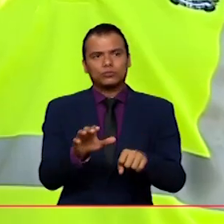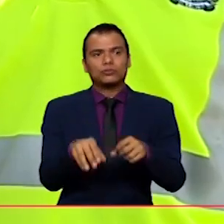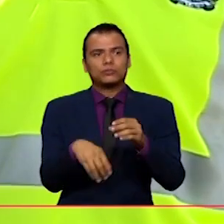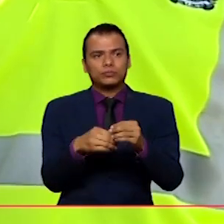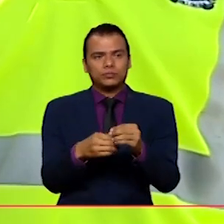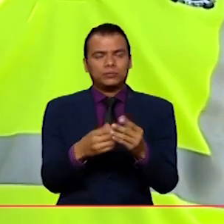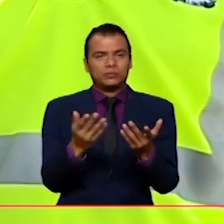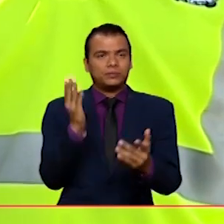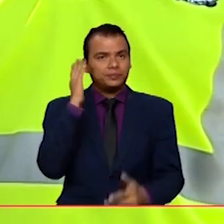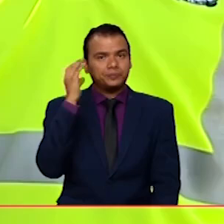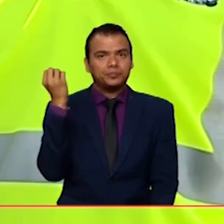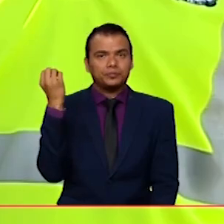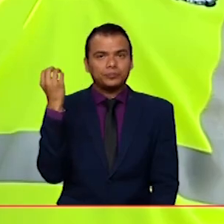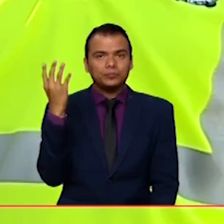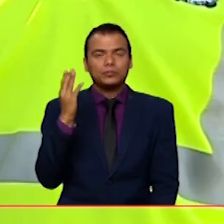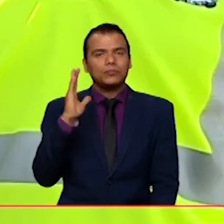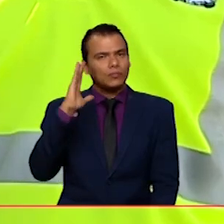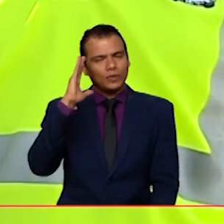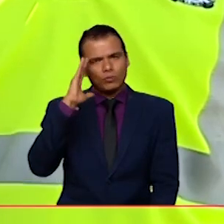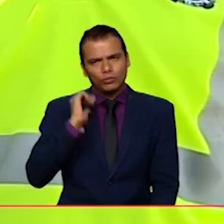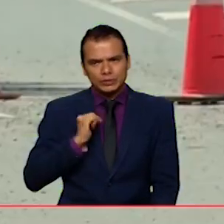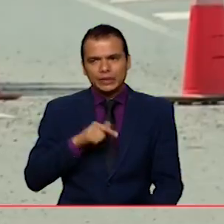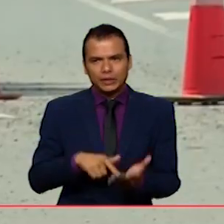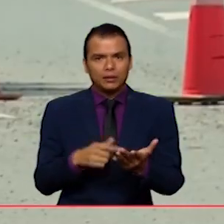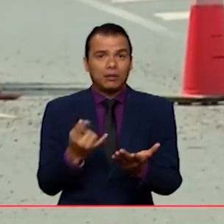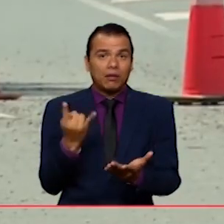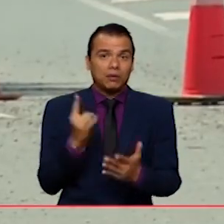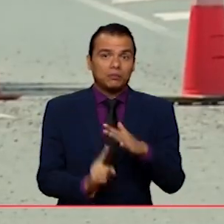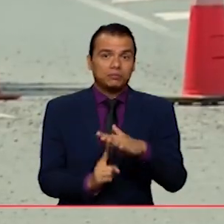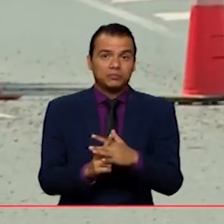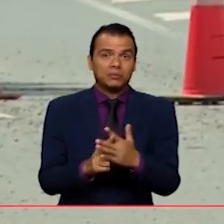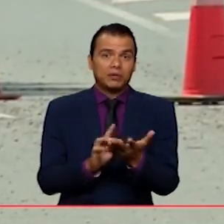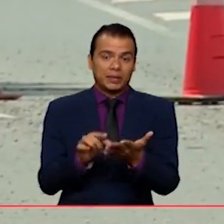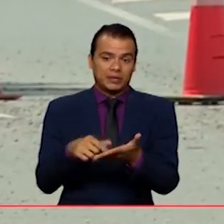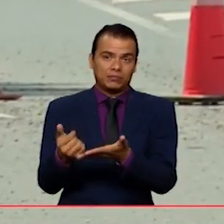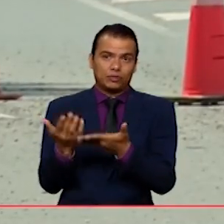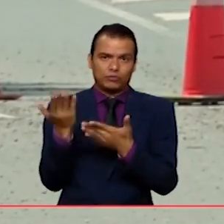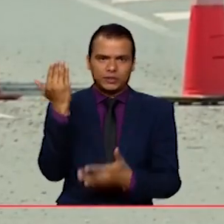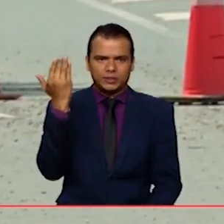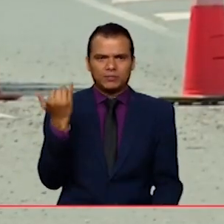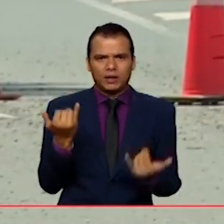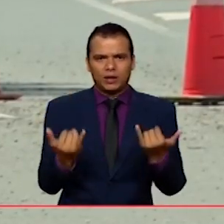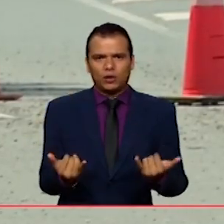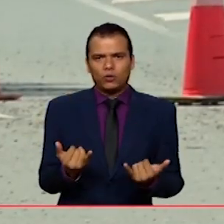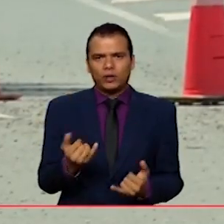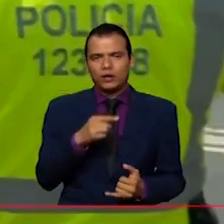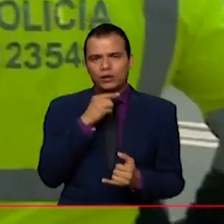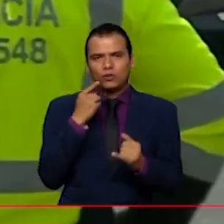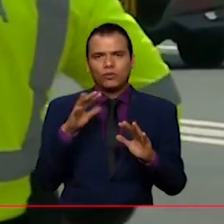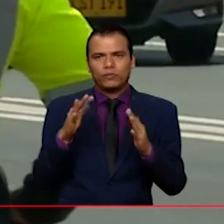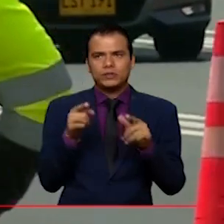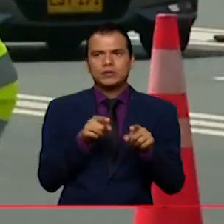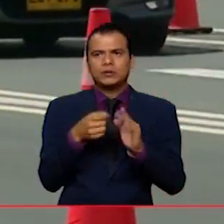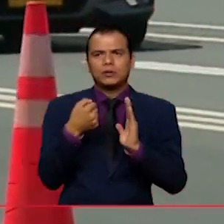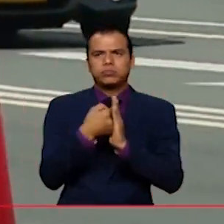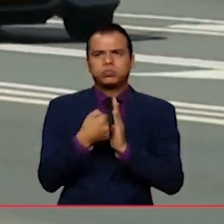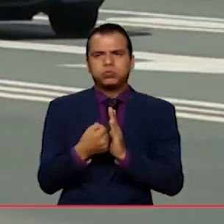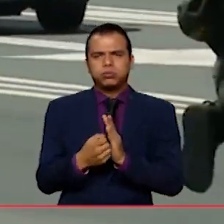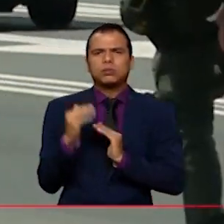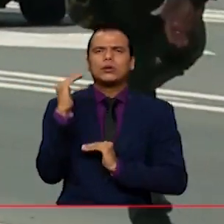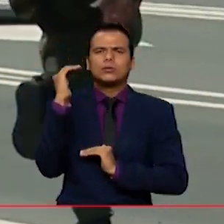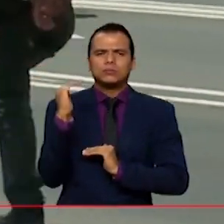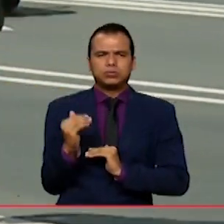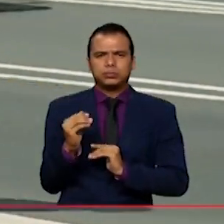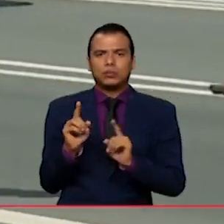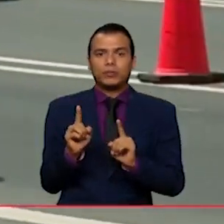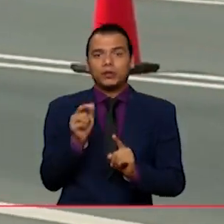tenga los números telefónicos de la Policía Nacional, los cuales le pueden servir en cualquier momento. Este puente de Reyes se ha reportado una baja accidentalidad. Sin embargo,